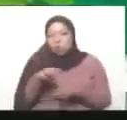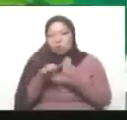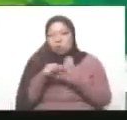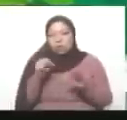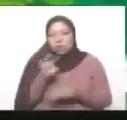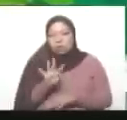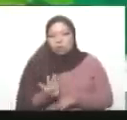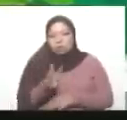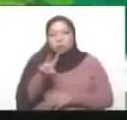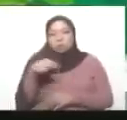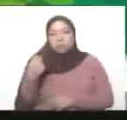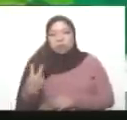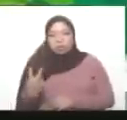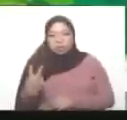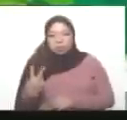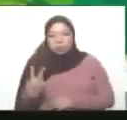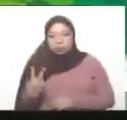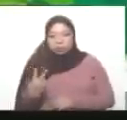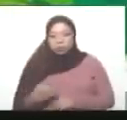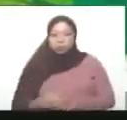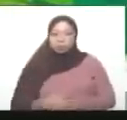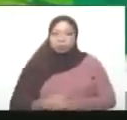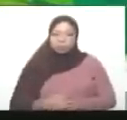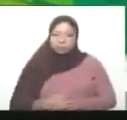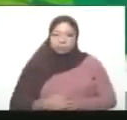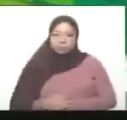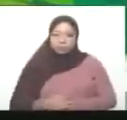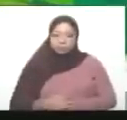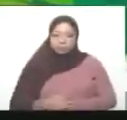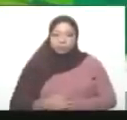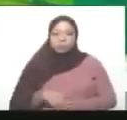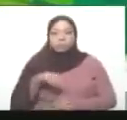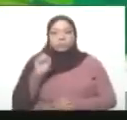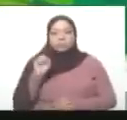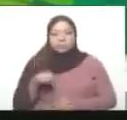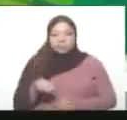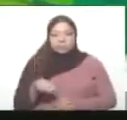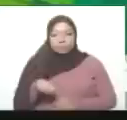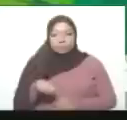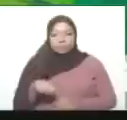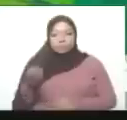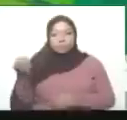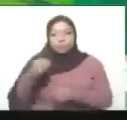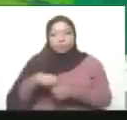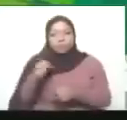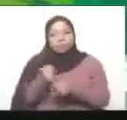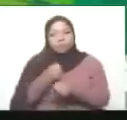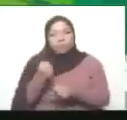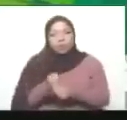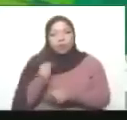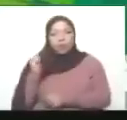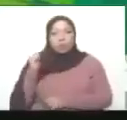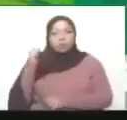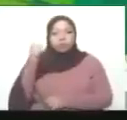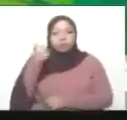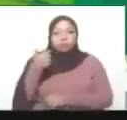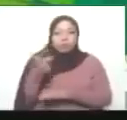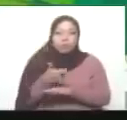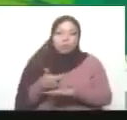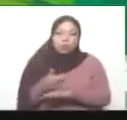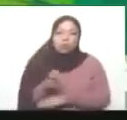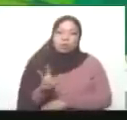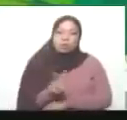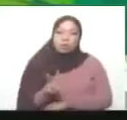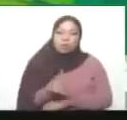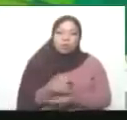cuatro numeral dos dice Sí Dentro de un lapso de tiempo el gobierno de